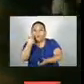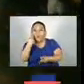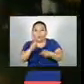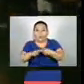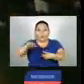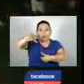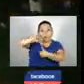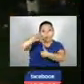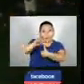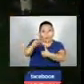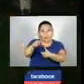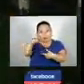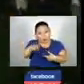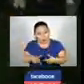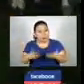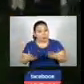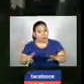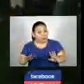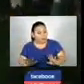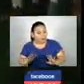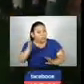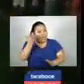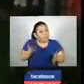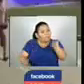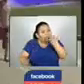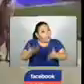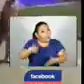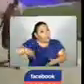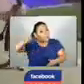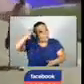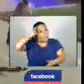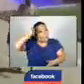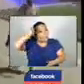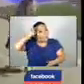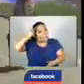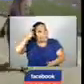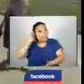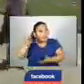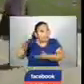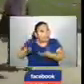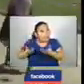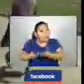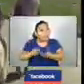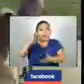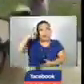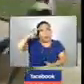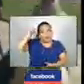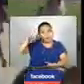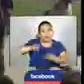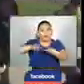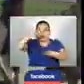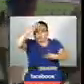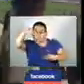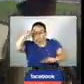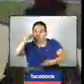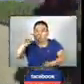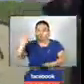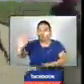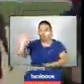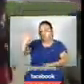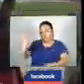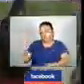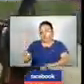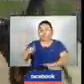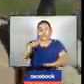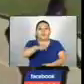nacionalidades centroamericanas. En esta ocasión, no se descarta que se unan extracontinentales entre haitianos, cubanos y africanos. En Honduras se